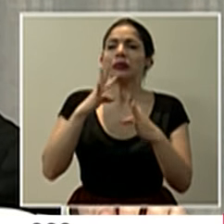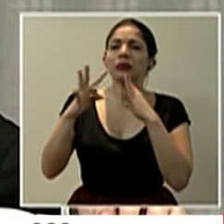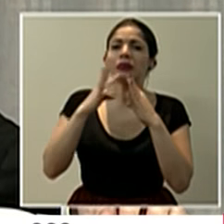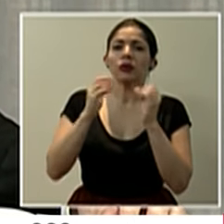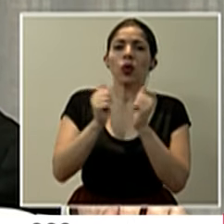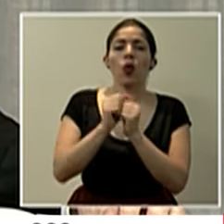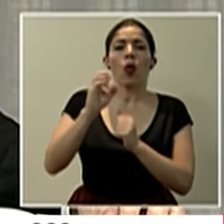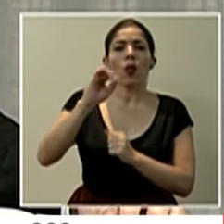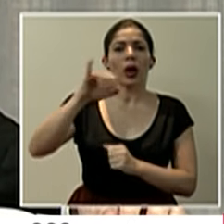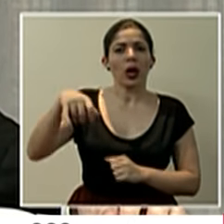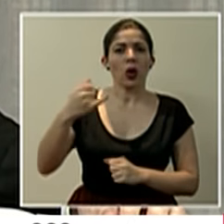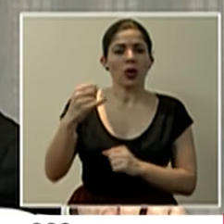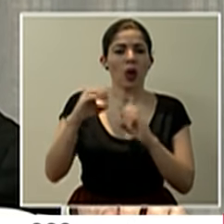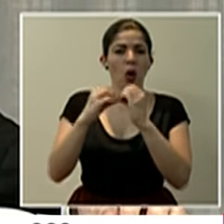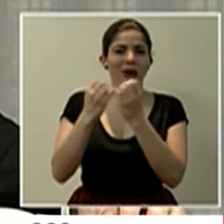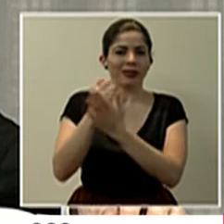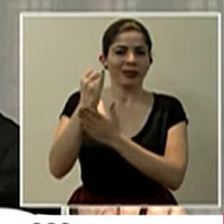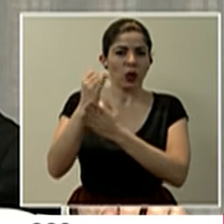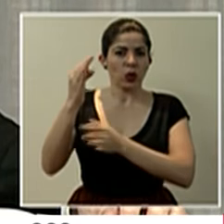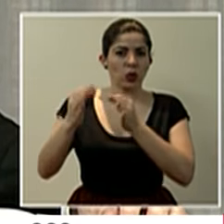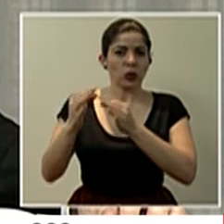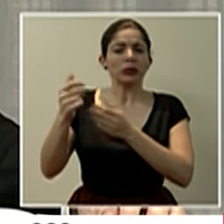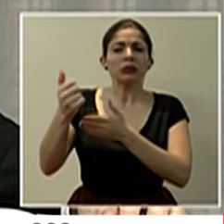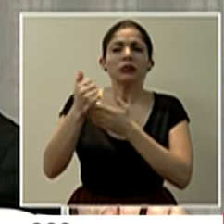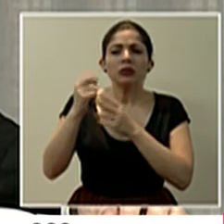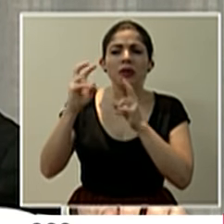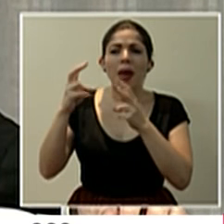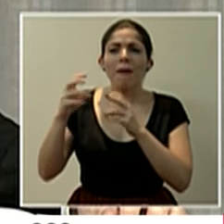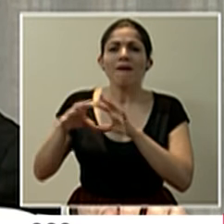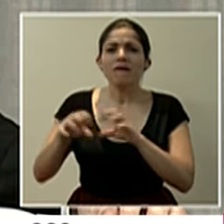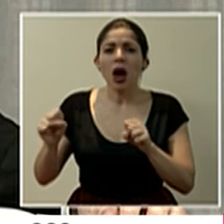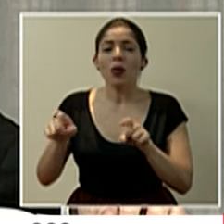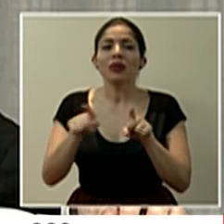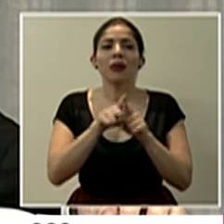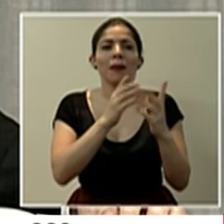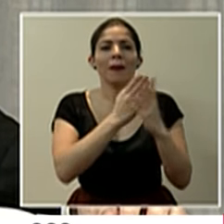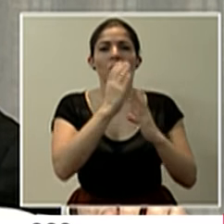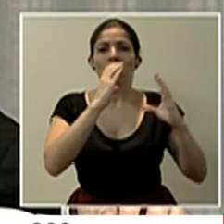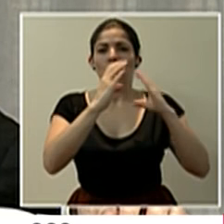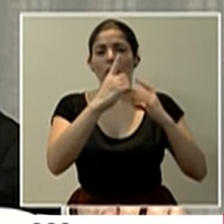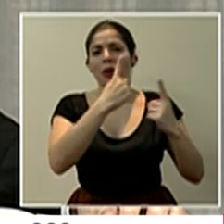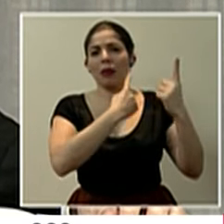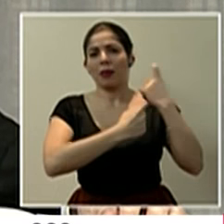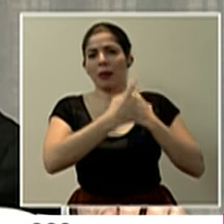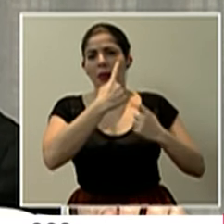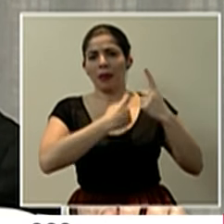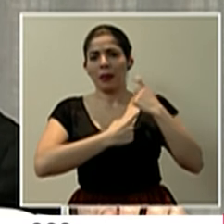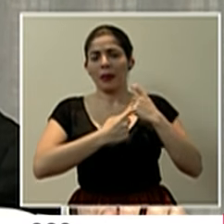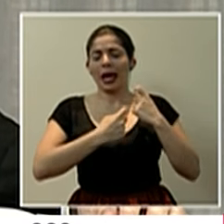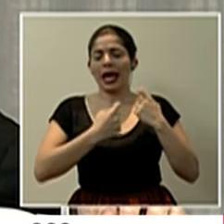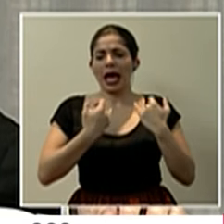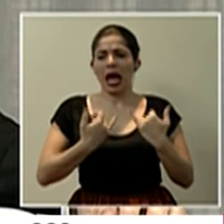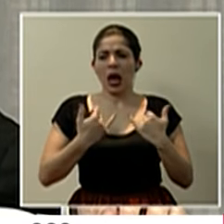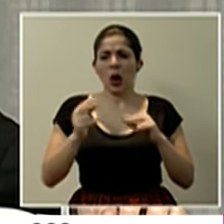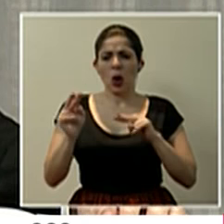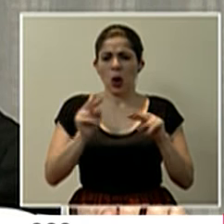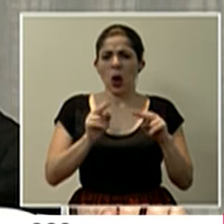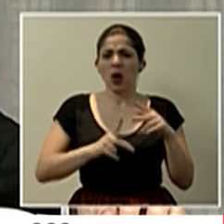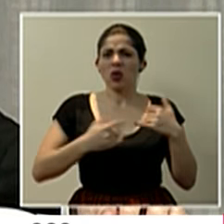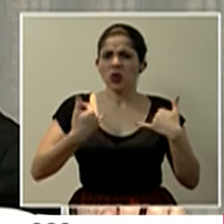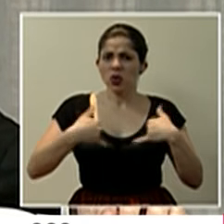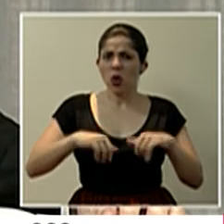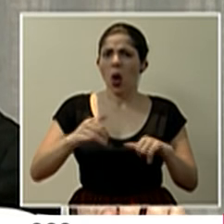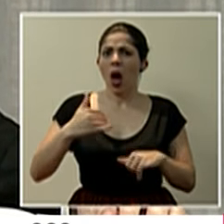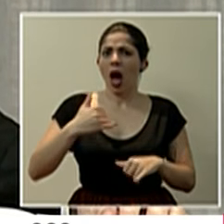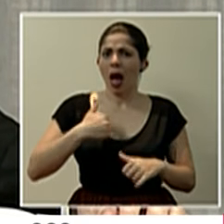investigación judicial para ver el tema de los fraudes, además de algunas consultas de medios de comunicación, y seguimos teniendo problemáticas. Quiero